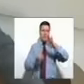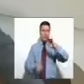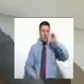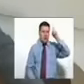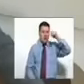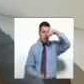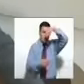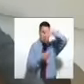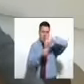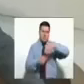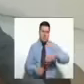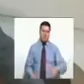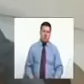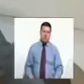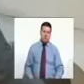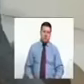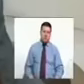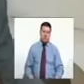gobierno.